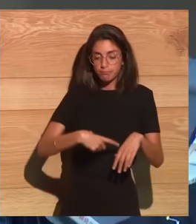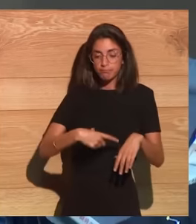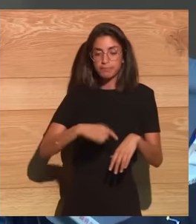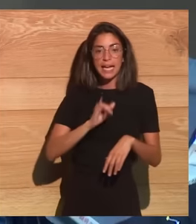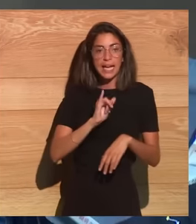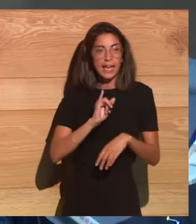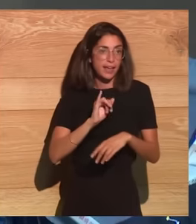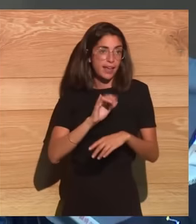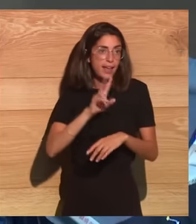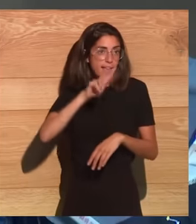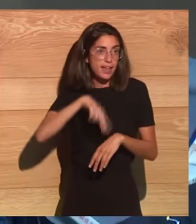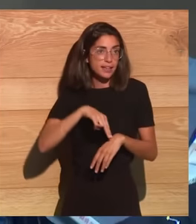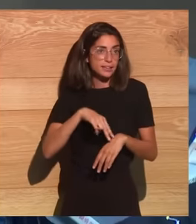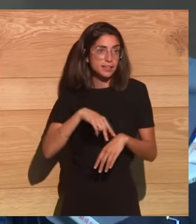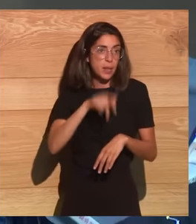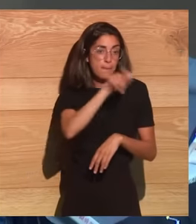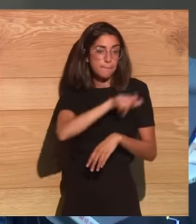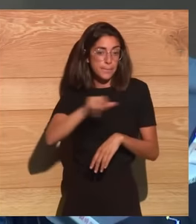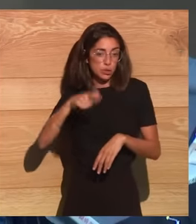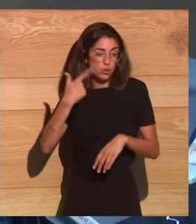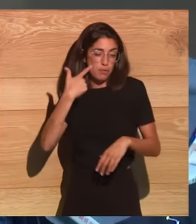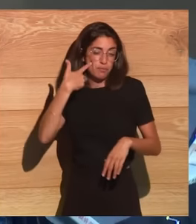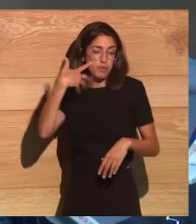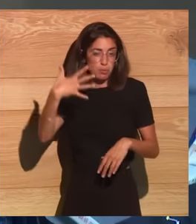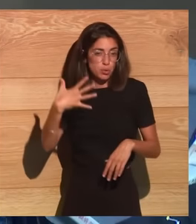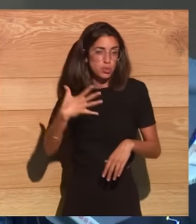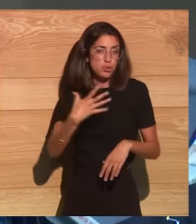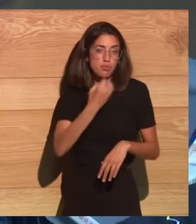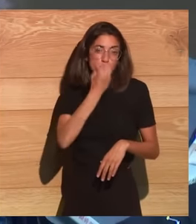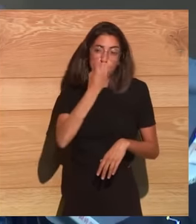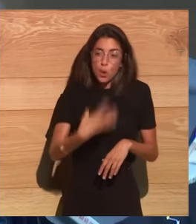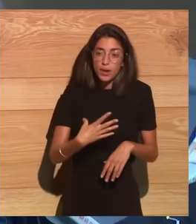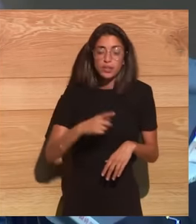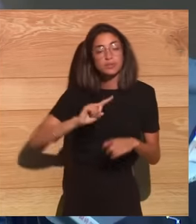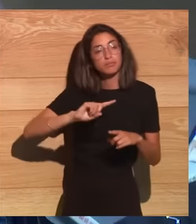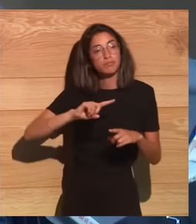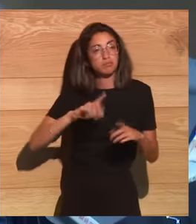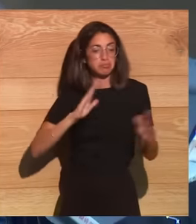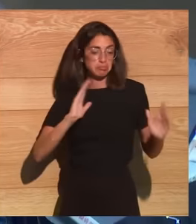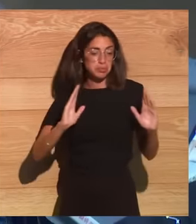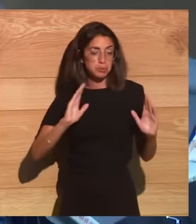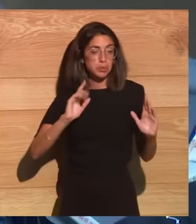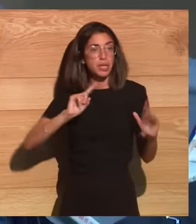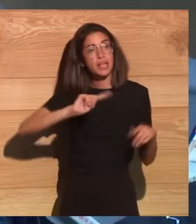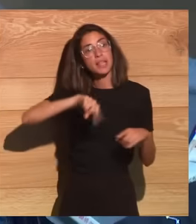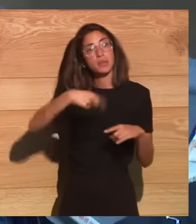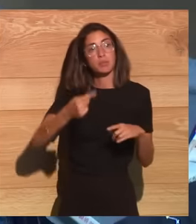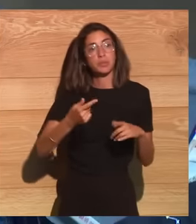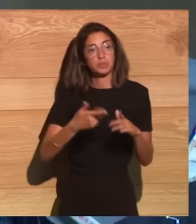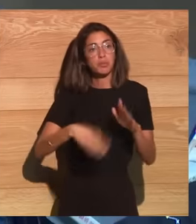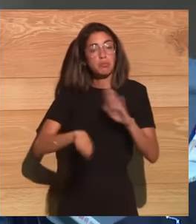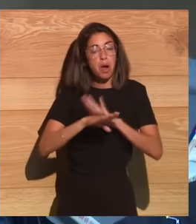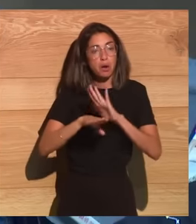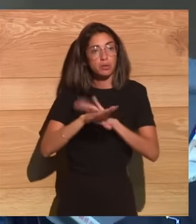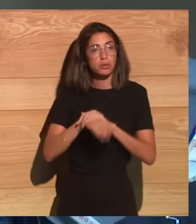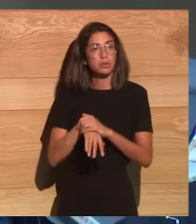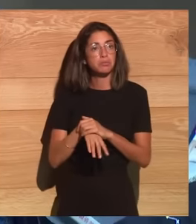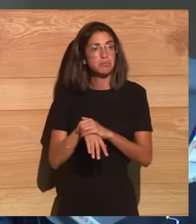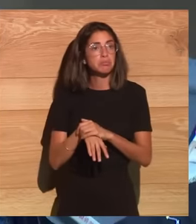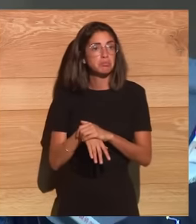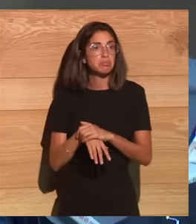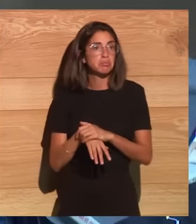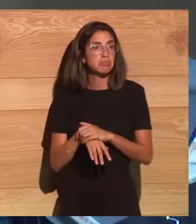en medio de todos los señores brillantes, y lo voy a escribir como pueda para... Y yo creo que de ahí viene todo, de decir, pues ¿sabes qué te digo?